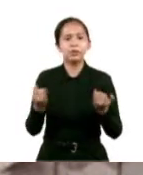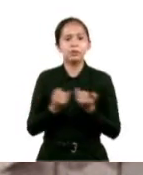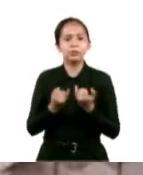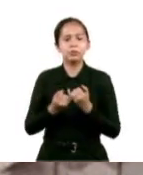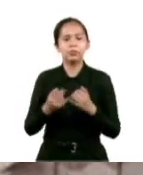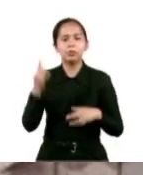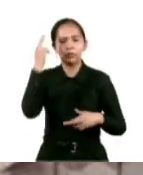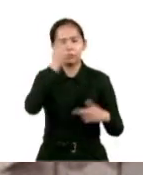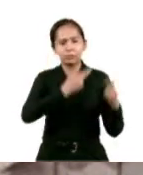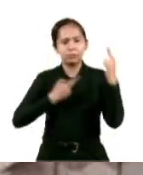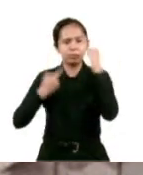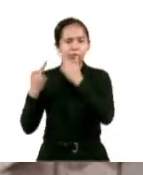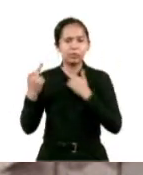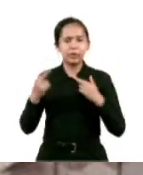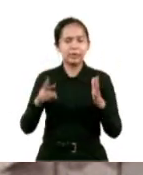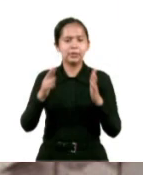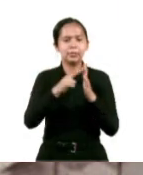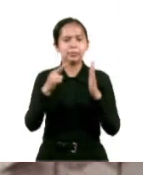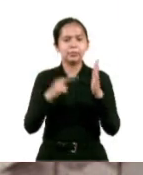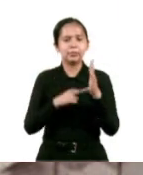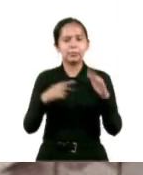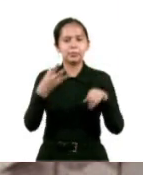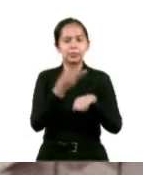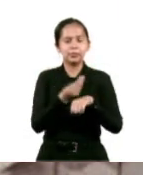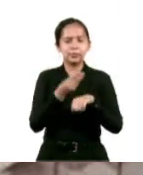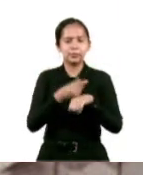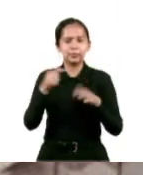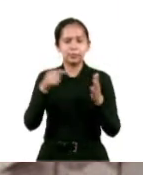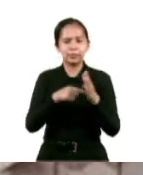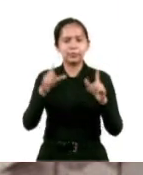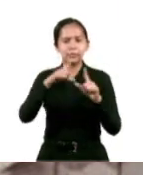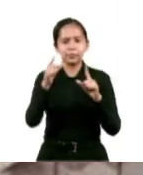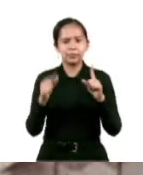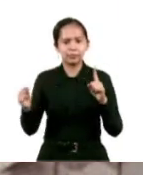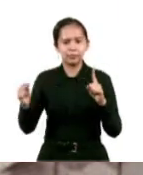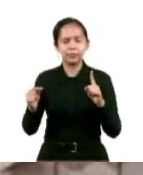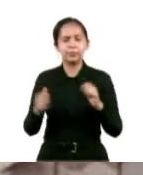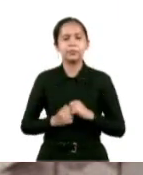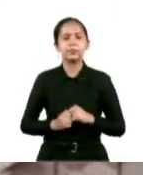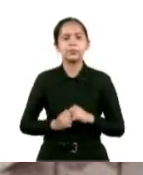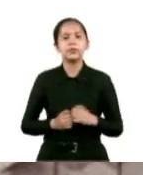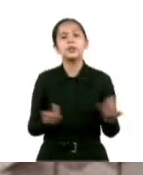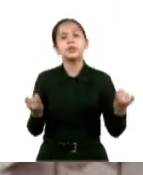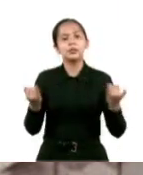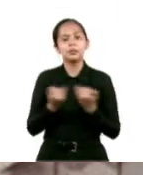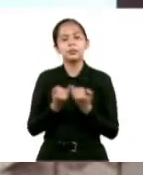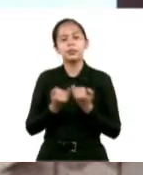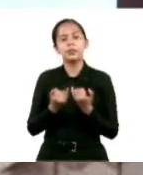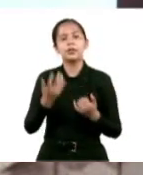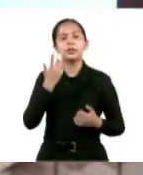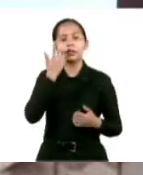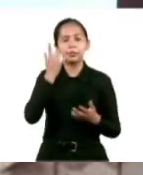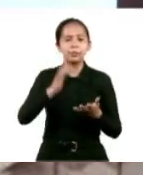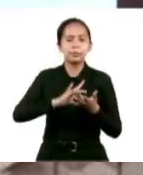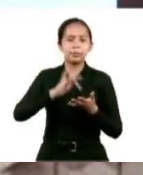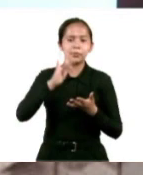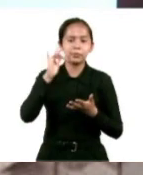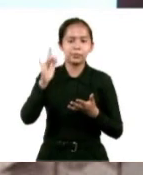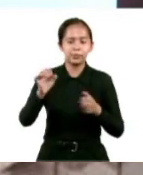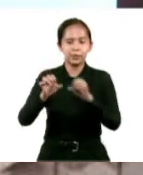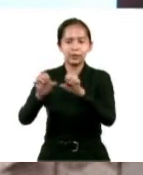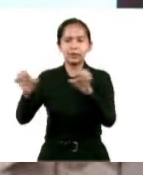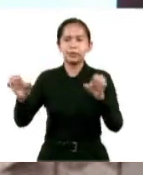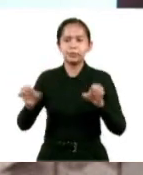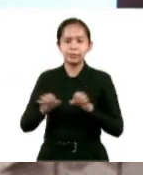del Distrito Federal y sus normas técnicas complementarias vigentes. Una vez más, queremos agradecer a las